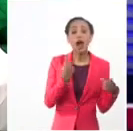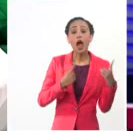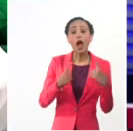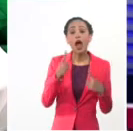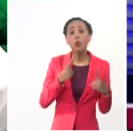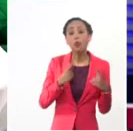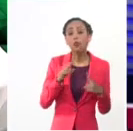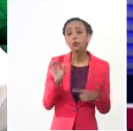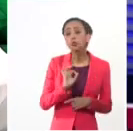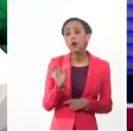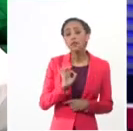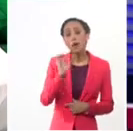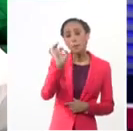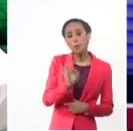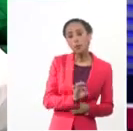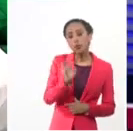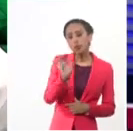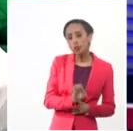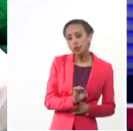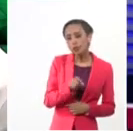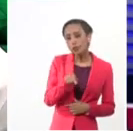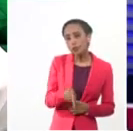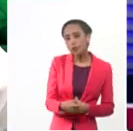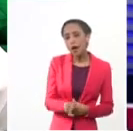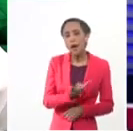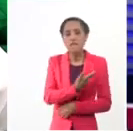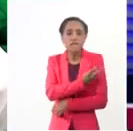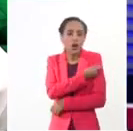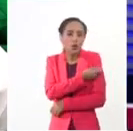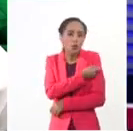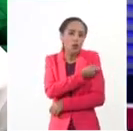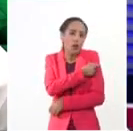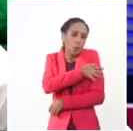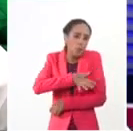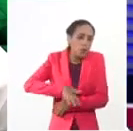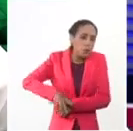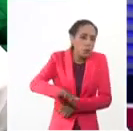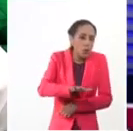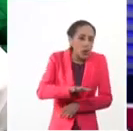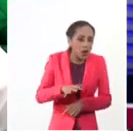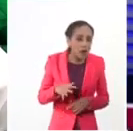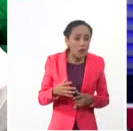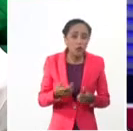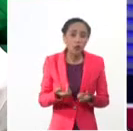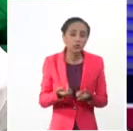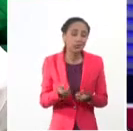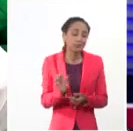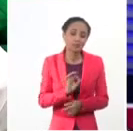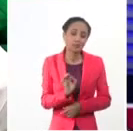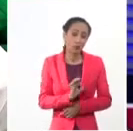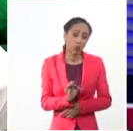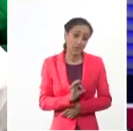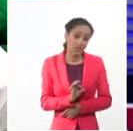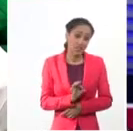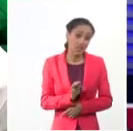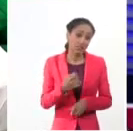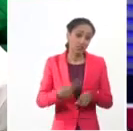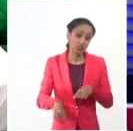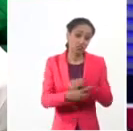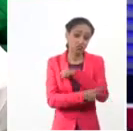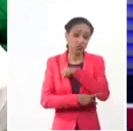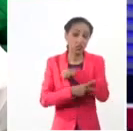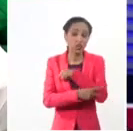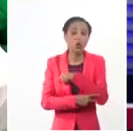no han logrado 1% de cobertura de vacunación suficiente y se mantiene la transmisión. Y otro es que